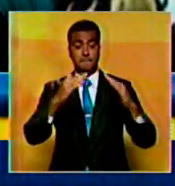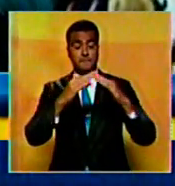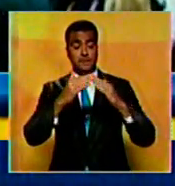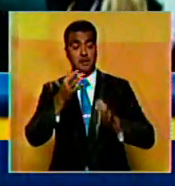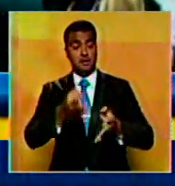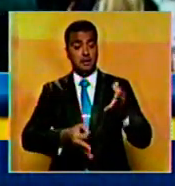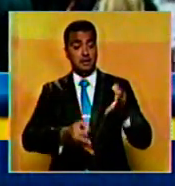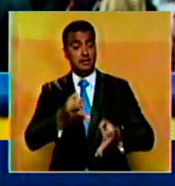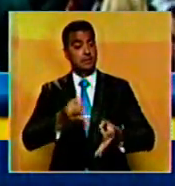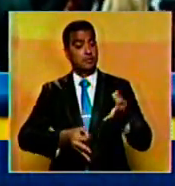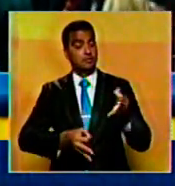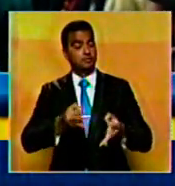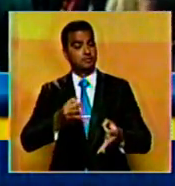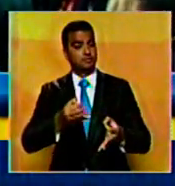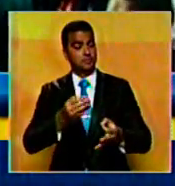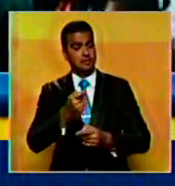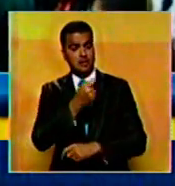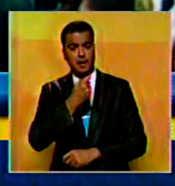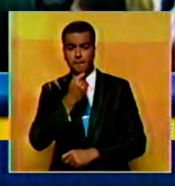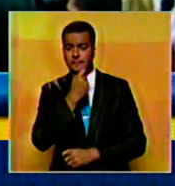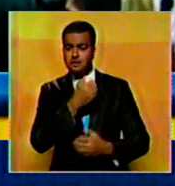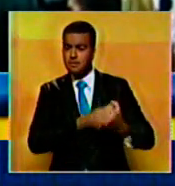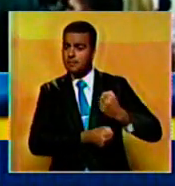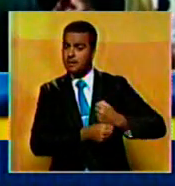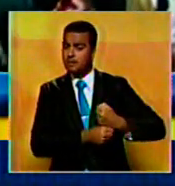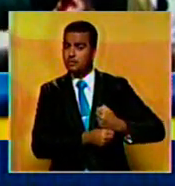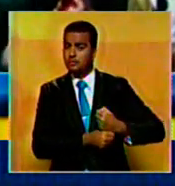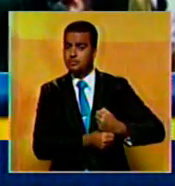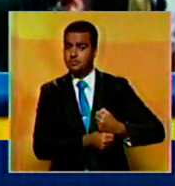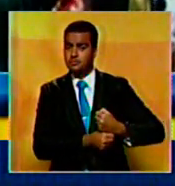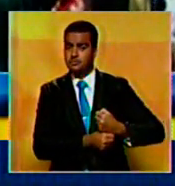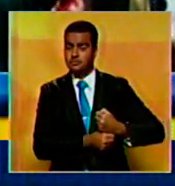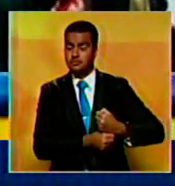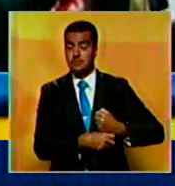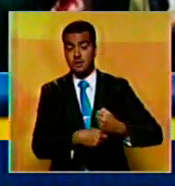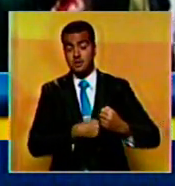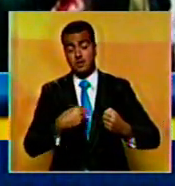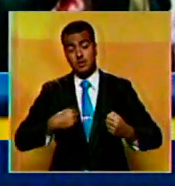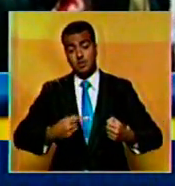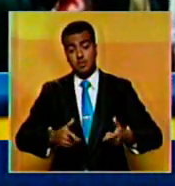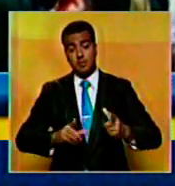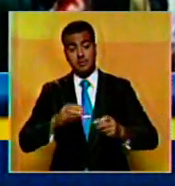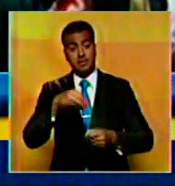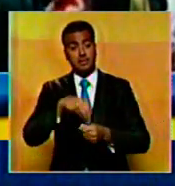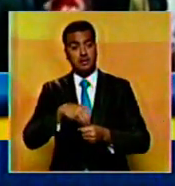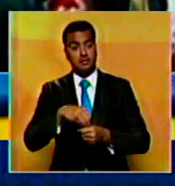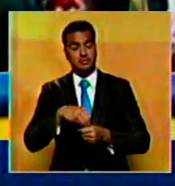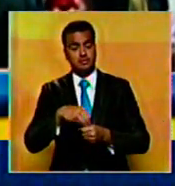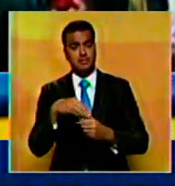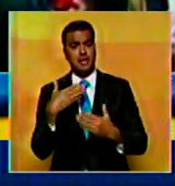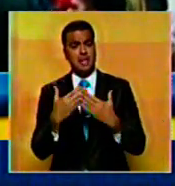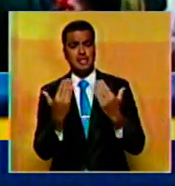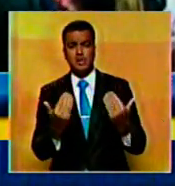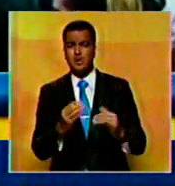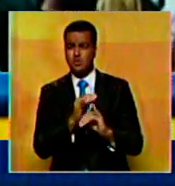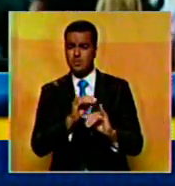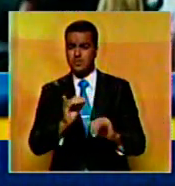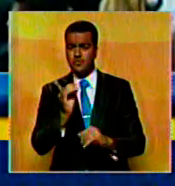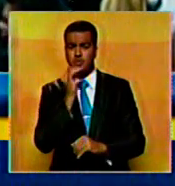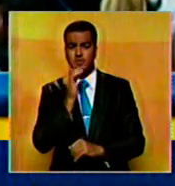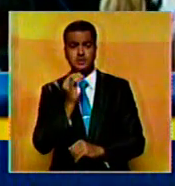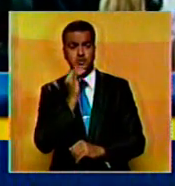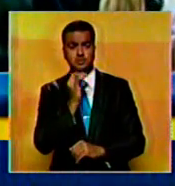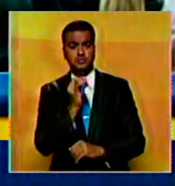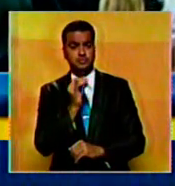Legislativo, en la sala de prensa, esperando entonces que se nos permita bajar. Por ahora la única información que tenemos es